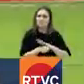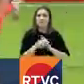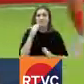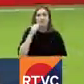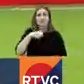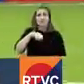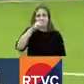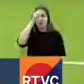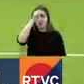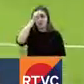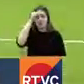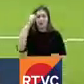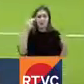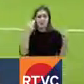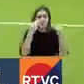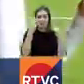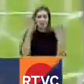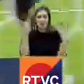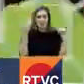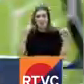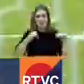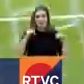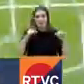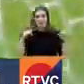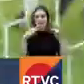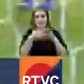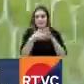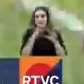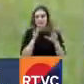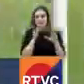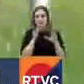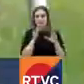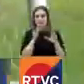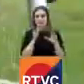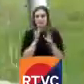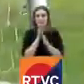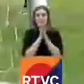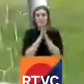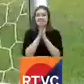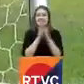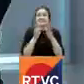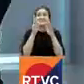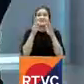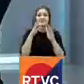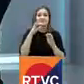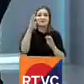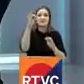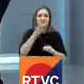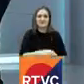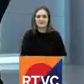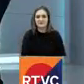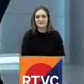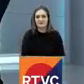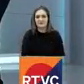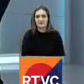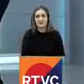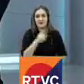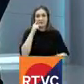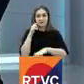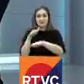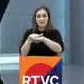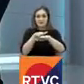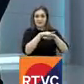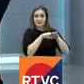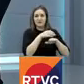domingo en esta pantalla para acompañar e ilusionarnos con las guerreras de Carlos Paniagua. Atención a esta noticia que